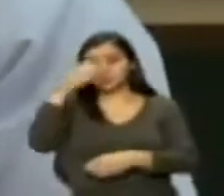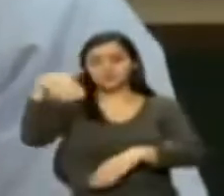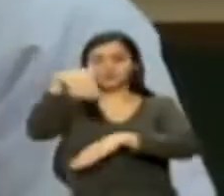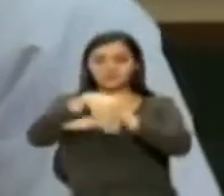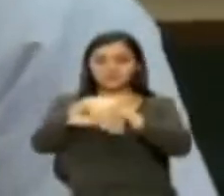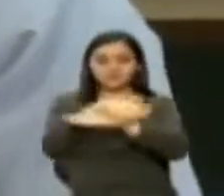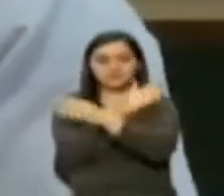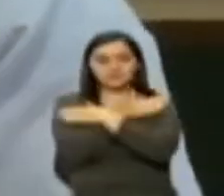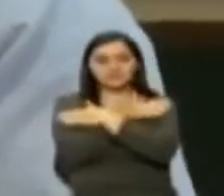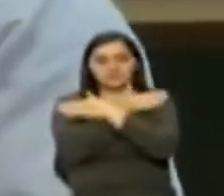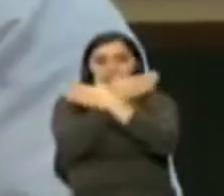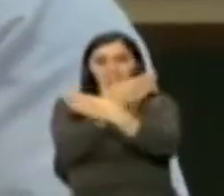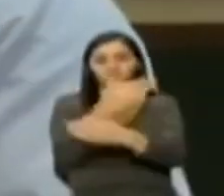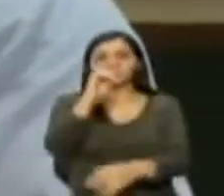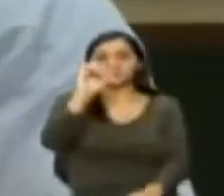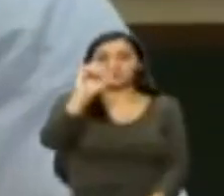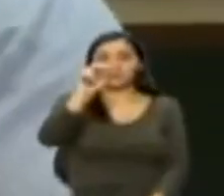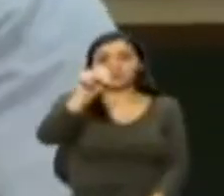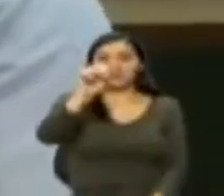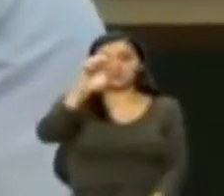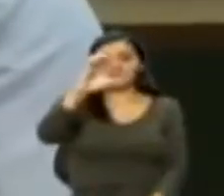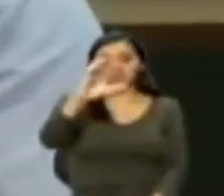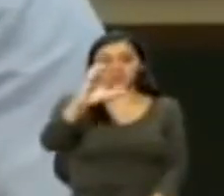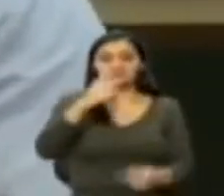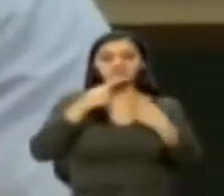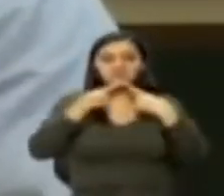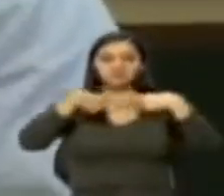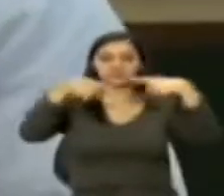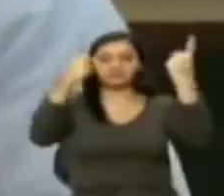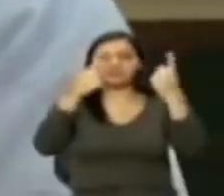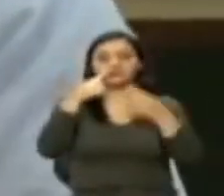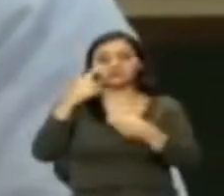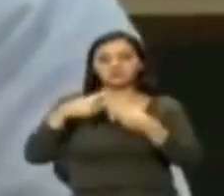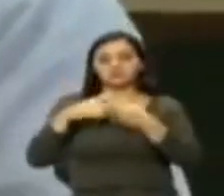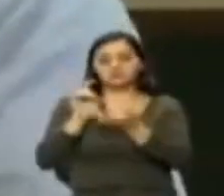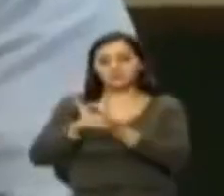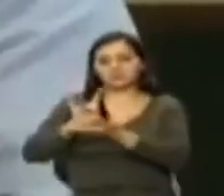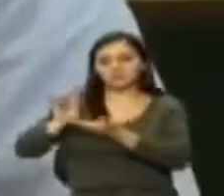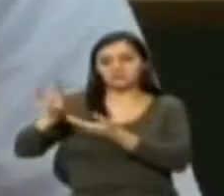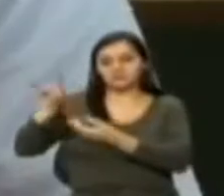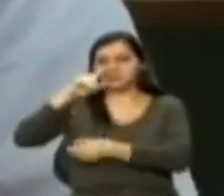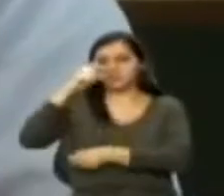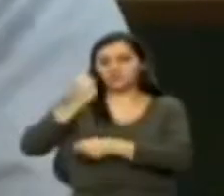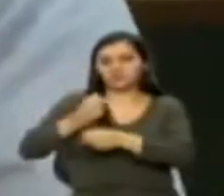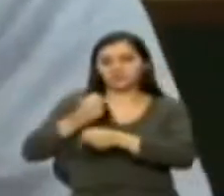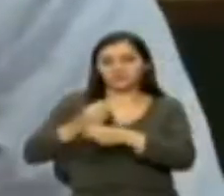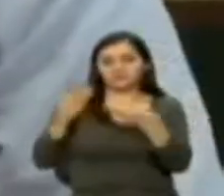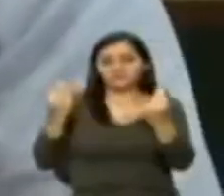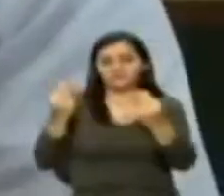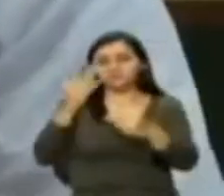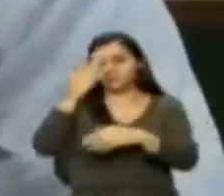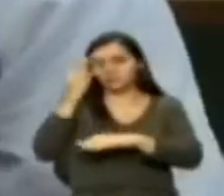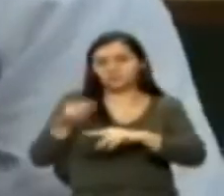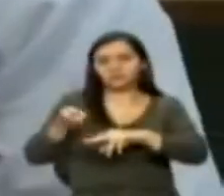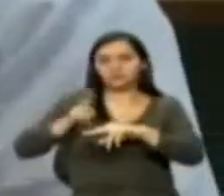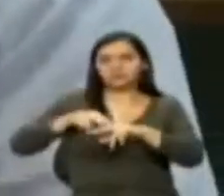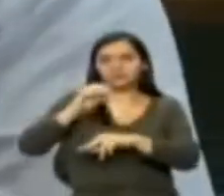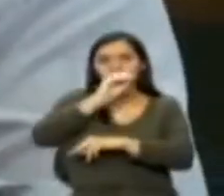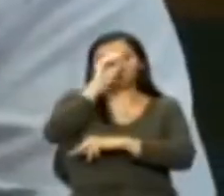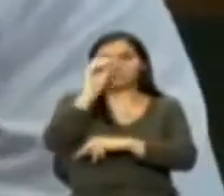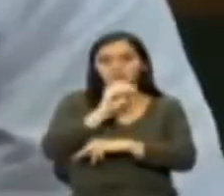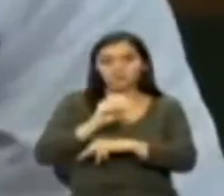hizo públicas ya las cifras de desempleo de 2015, donde se registra un ligero incremento con relación a